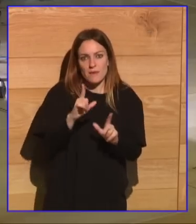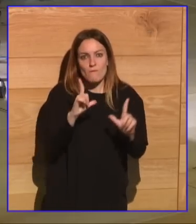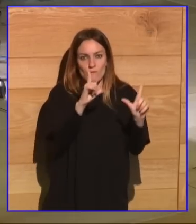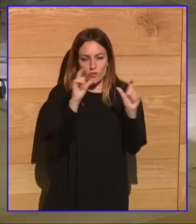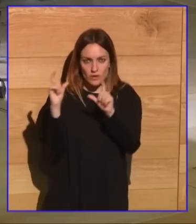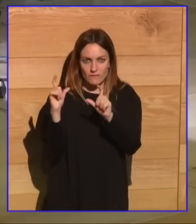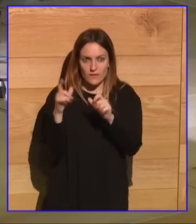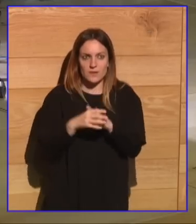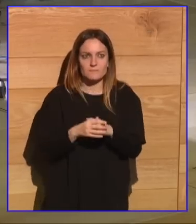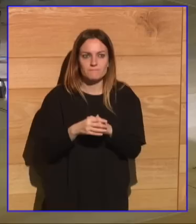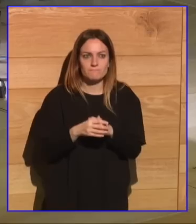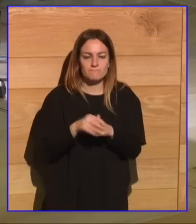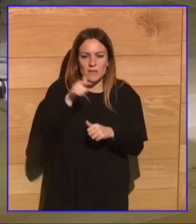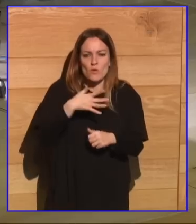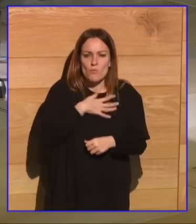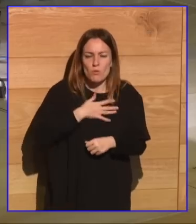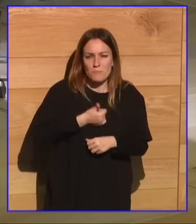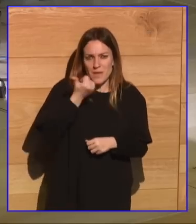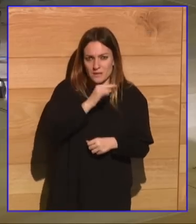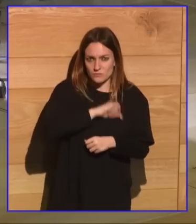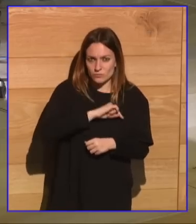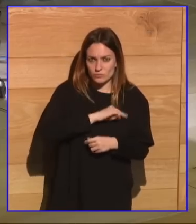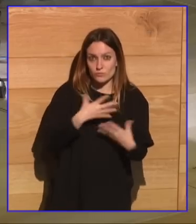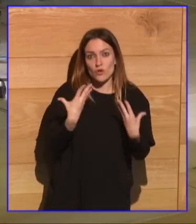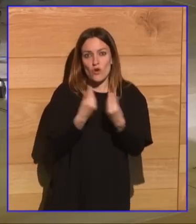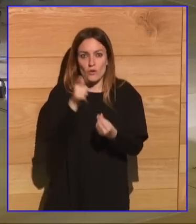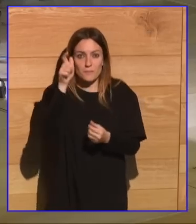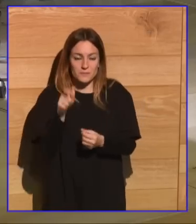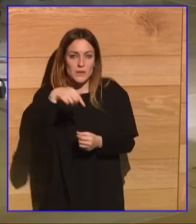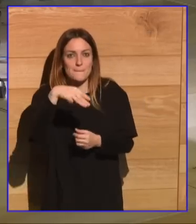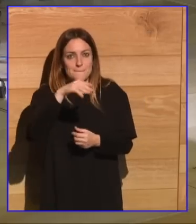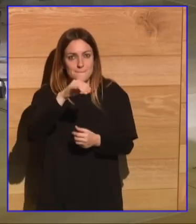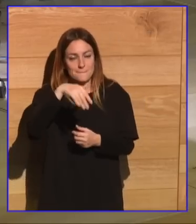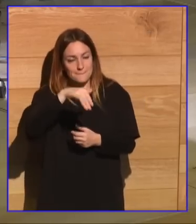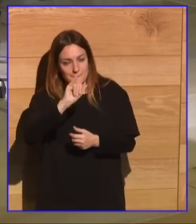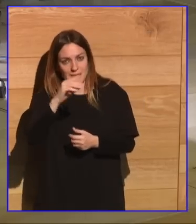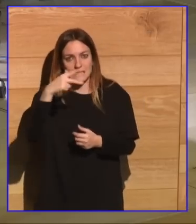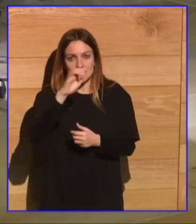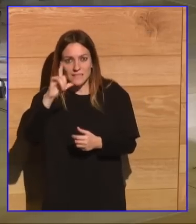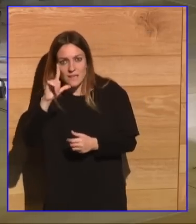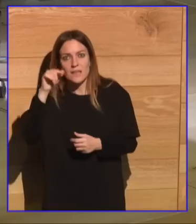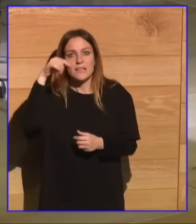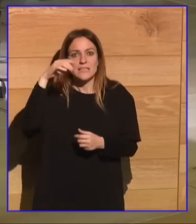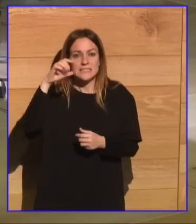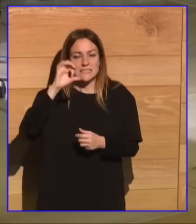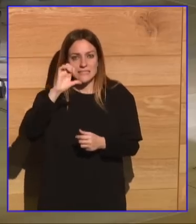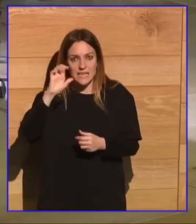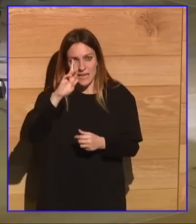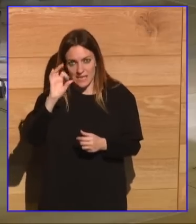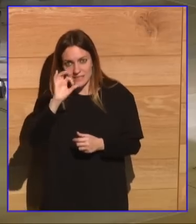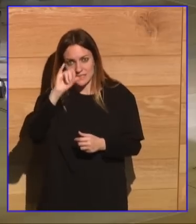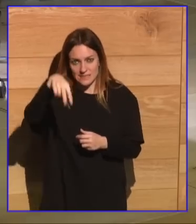fotografía en la que él más cómodo se siente, de nuevo con Michael Ceresin y de nuevo con esas